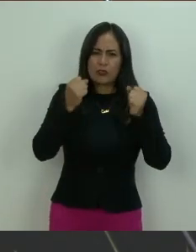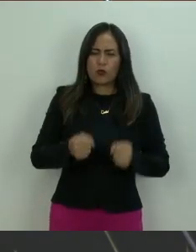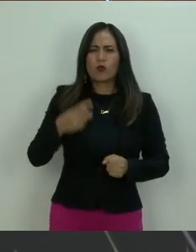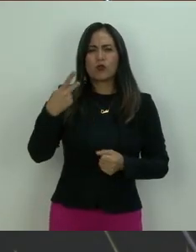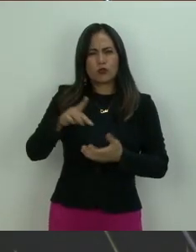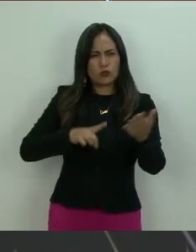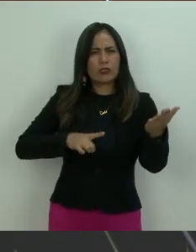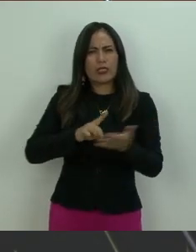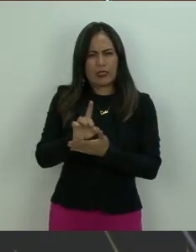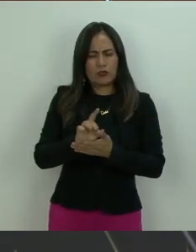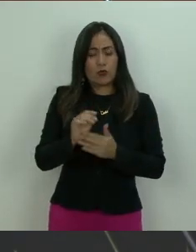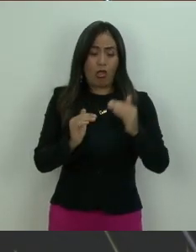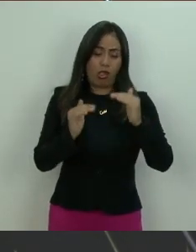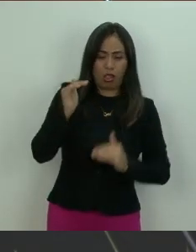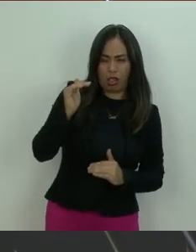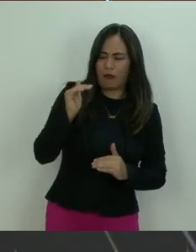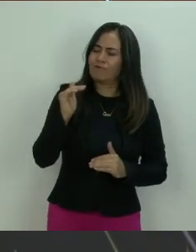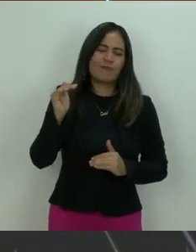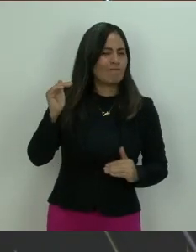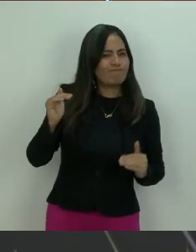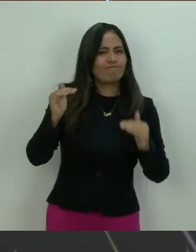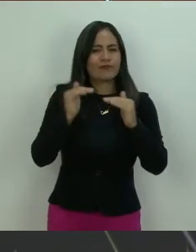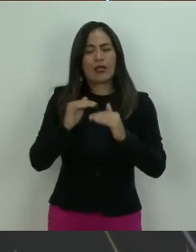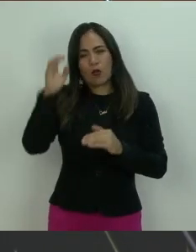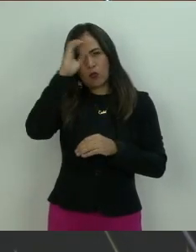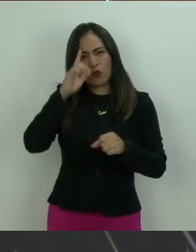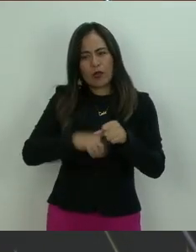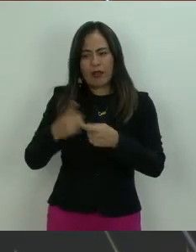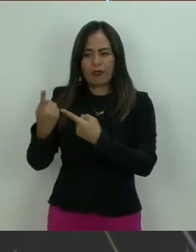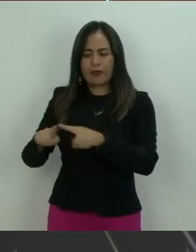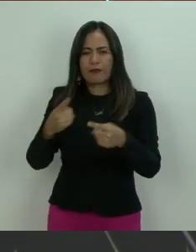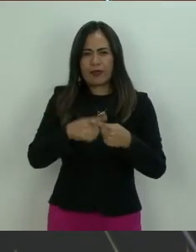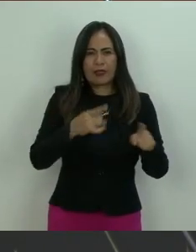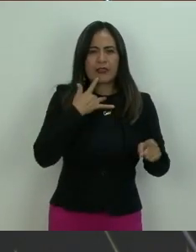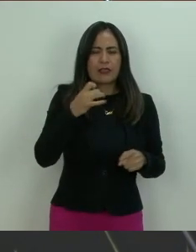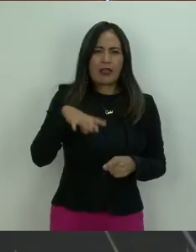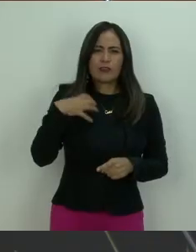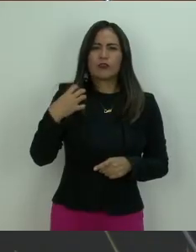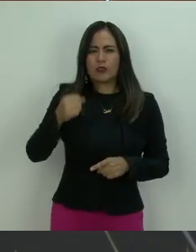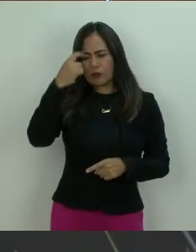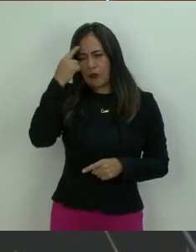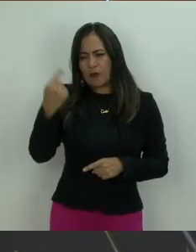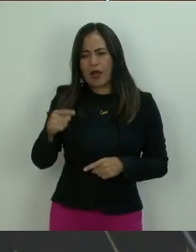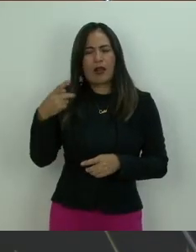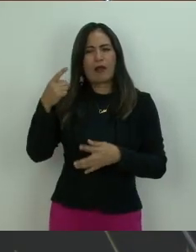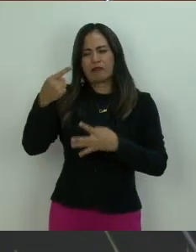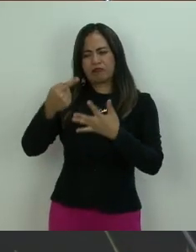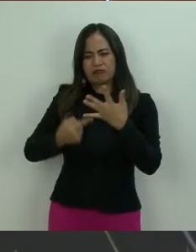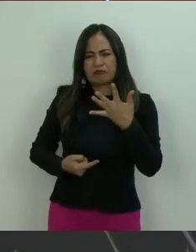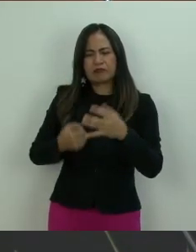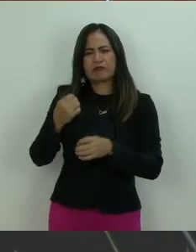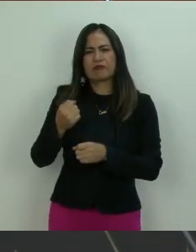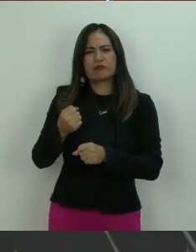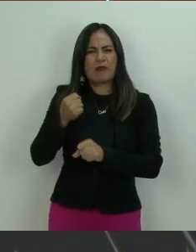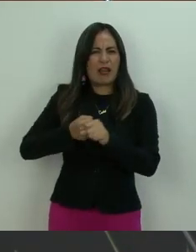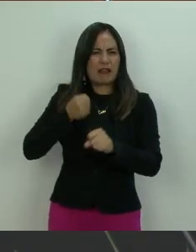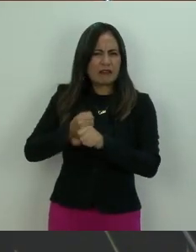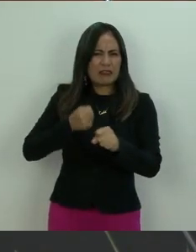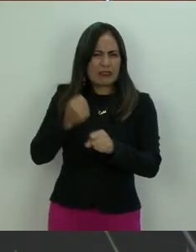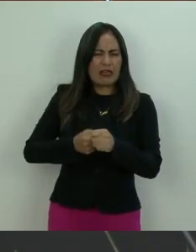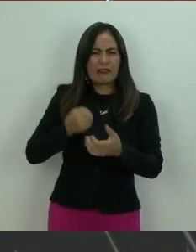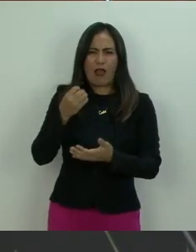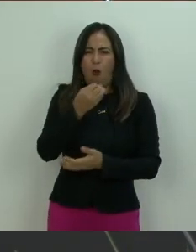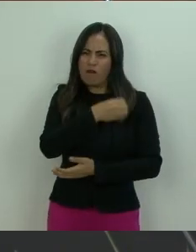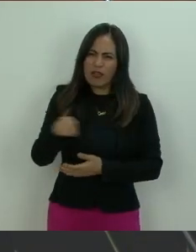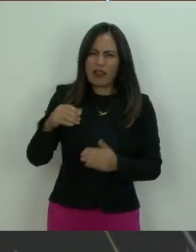en sociedades desiguales, culturalmente diversas y en permanente lucha por abandonar prácticas que pretenden mantener la uniformidad